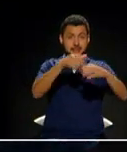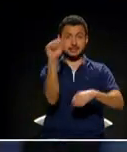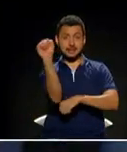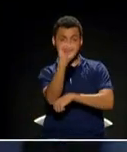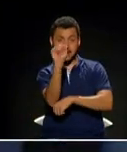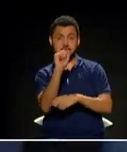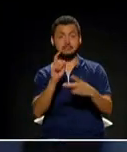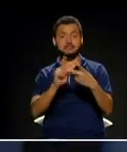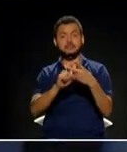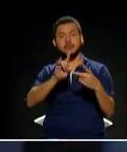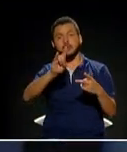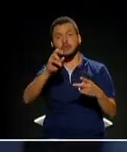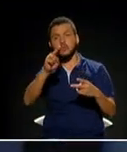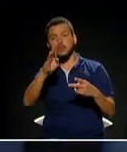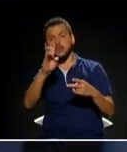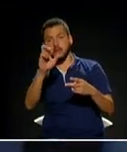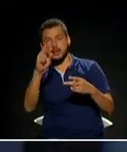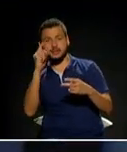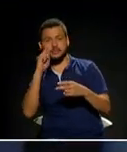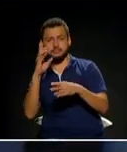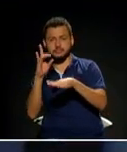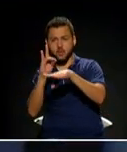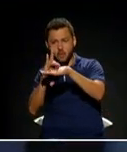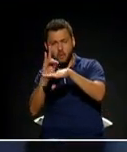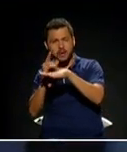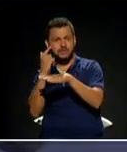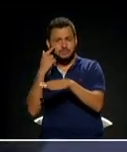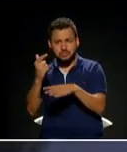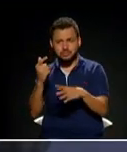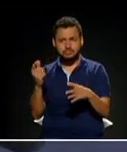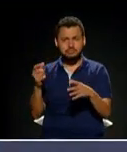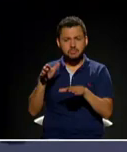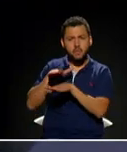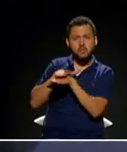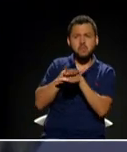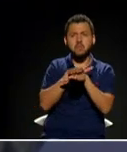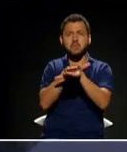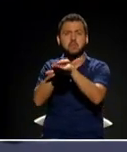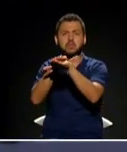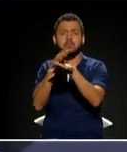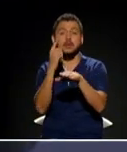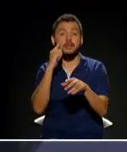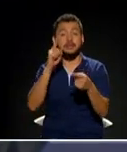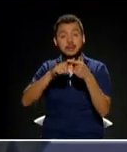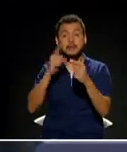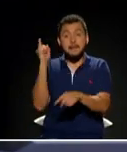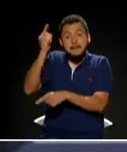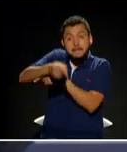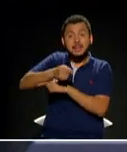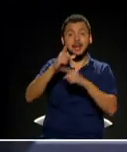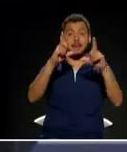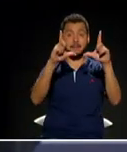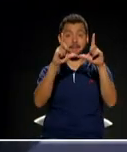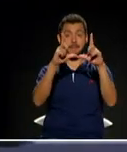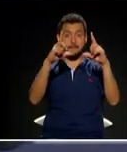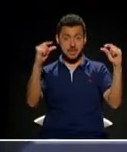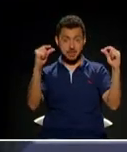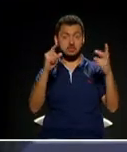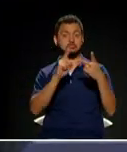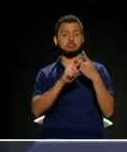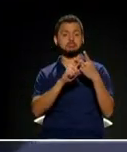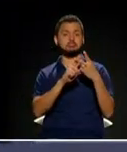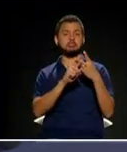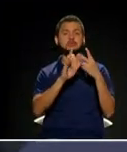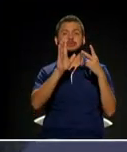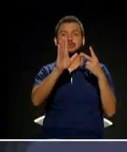funciona permitamos que uber sea igual de eficiente en las condiciones pico y placa pago de impuestos pago el cupo y que la